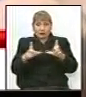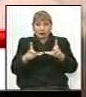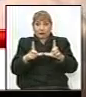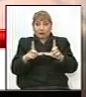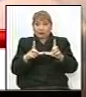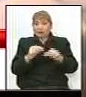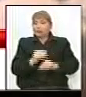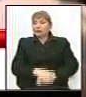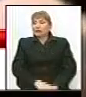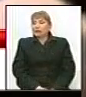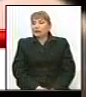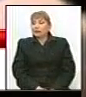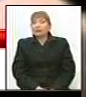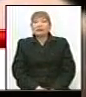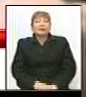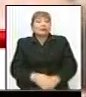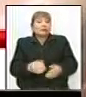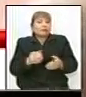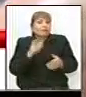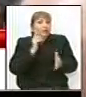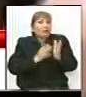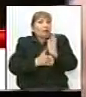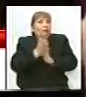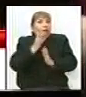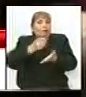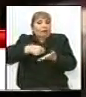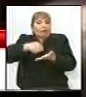la firma que trataron de falsificar?